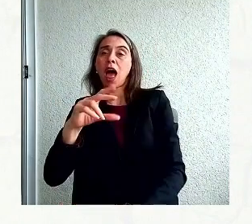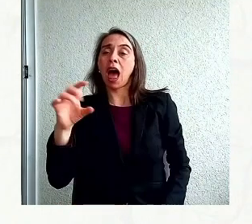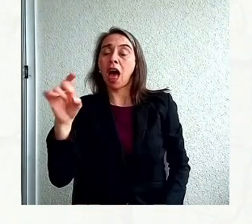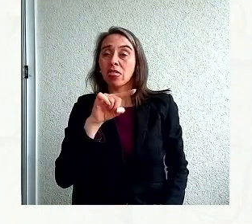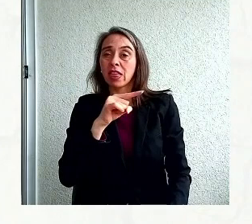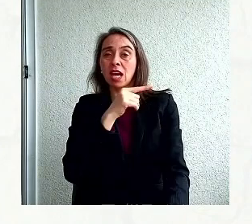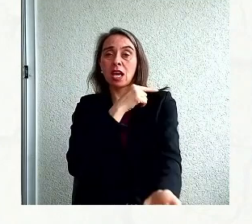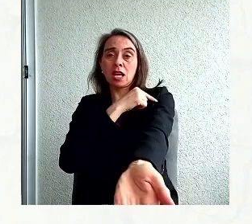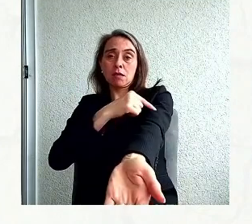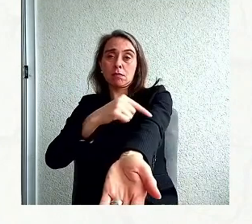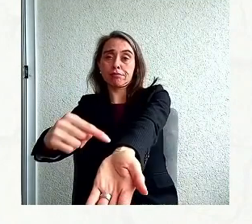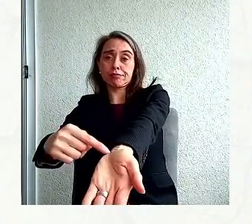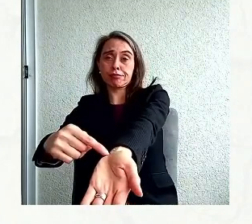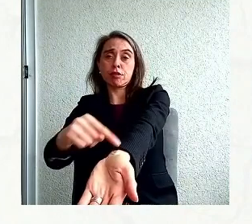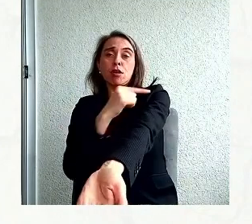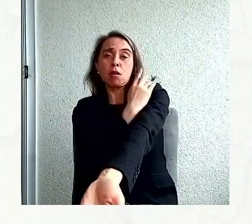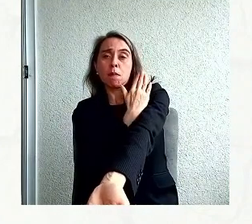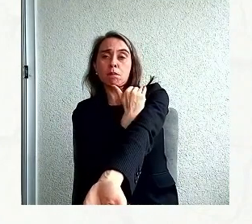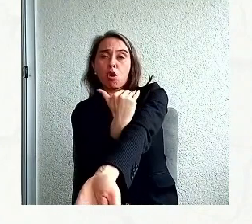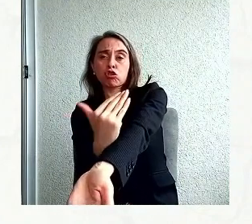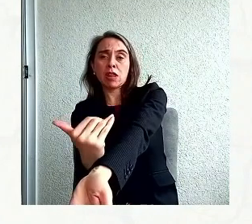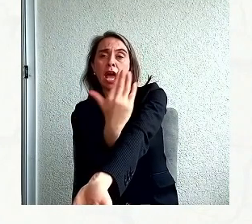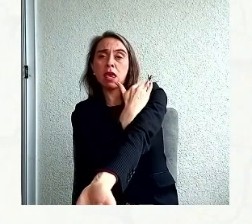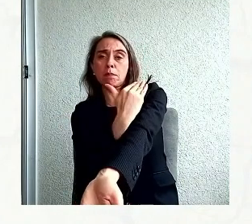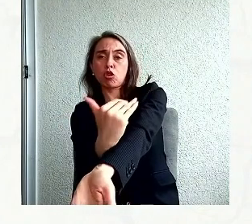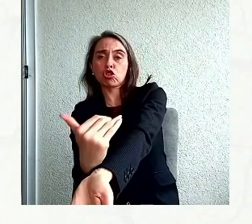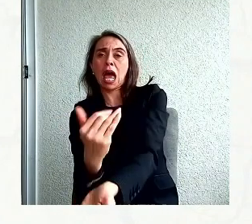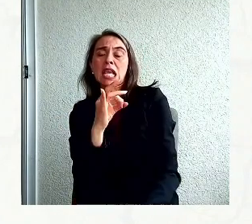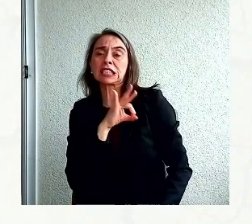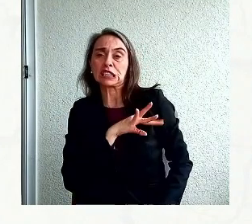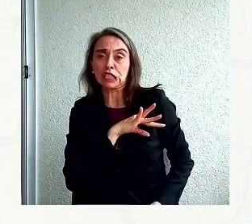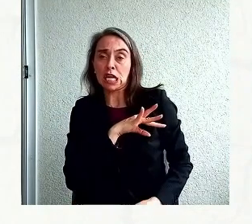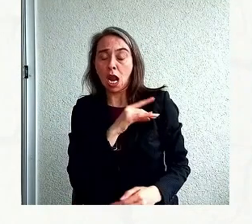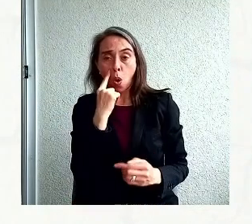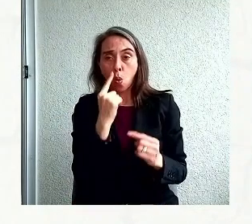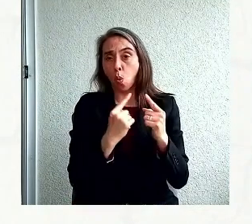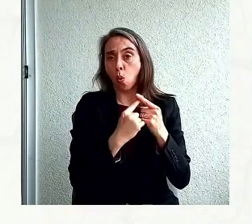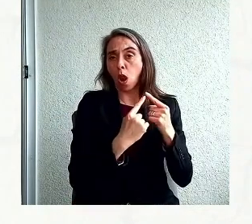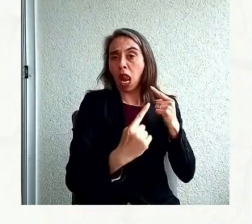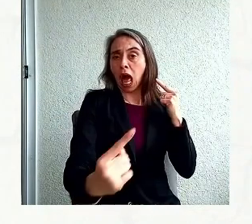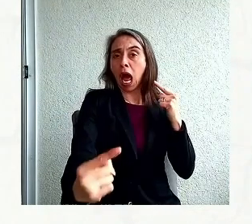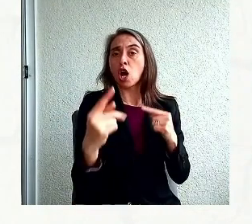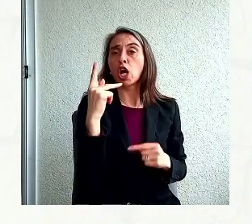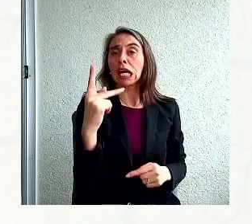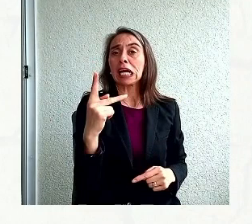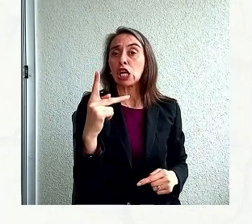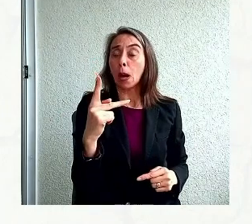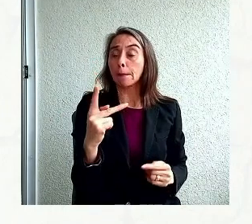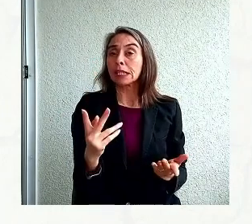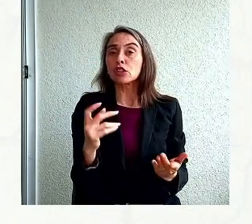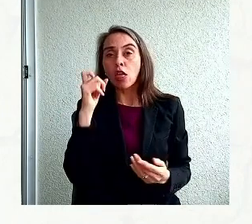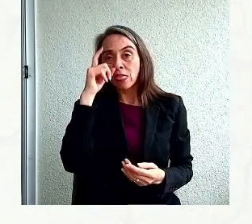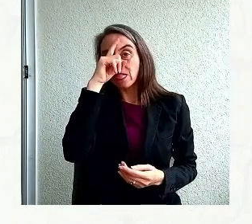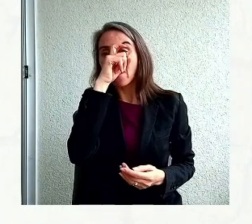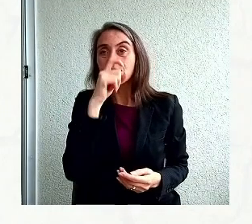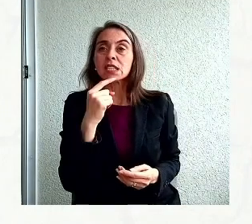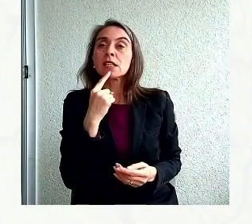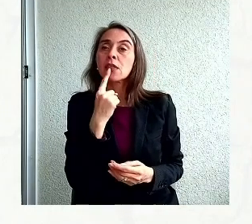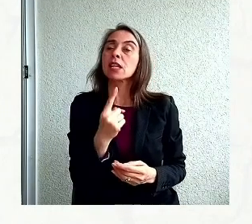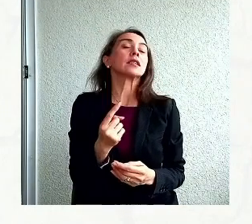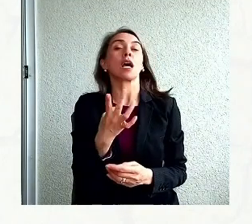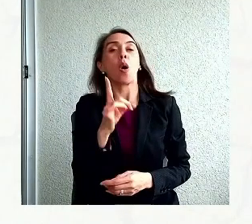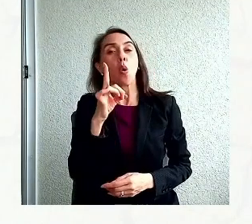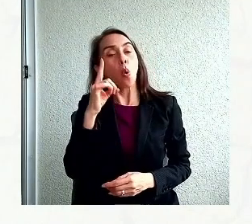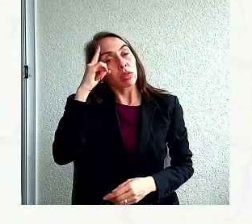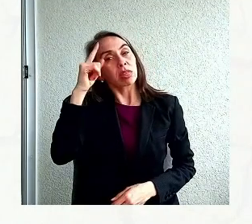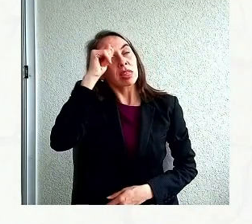manera que es bastante complicado decir y apostar por una sola hipótesis o por una sola respuesta, por cuanto los